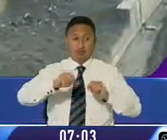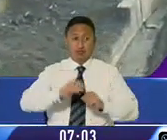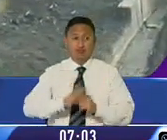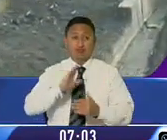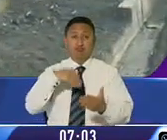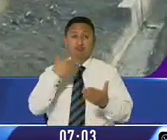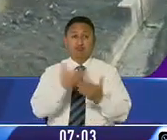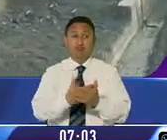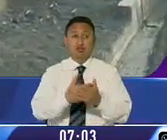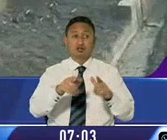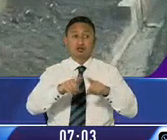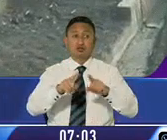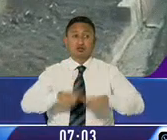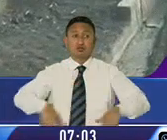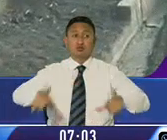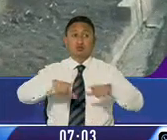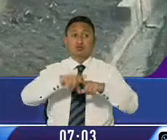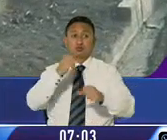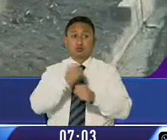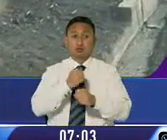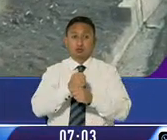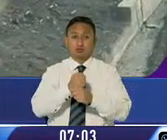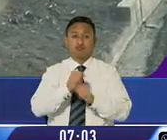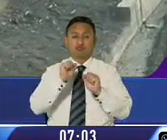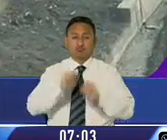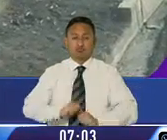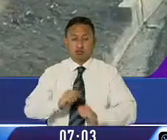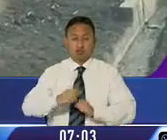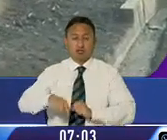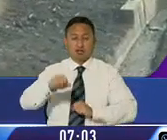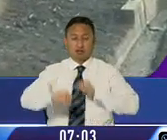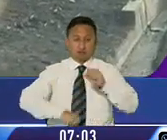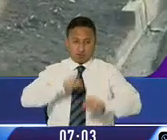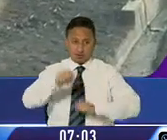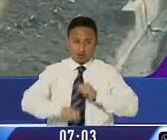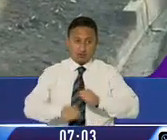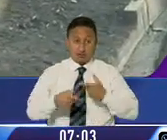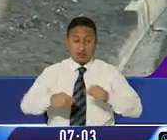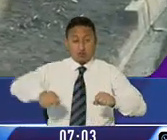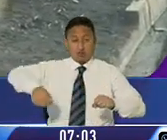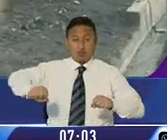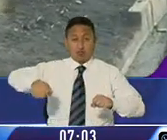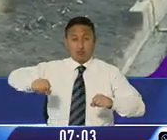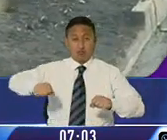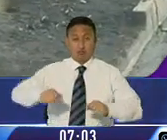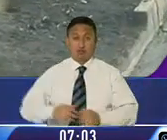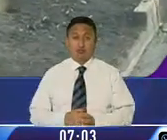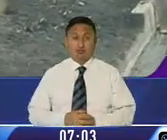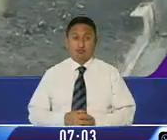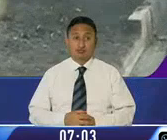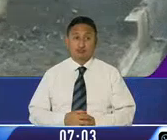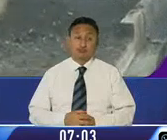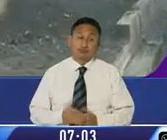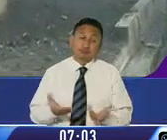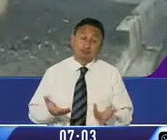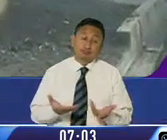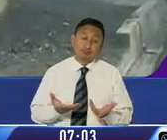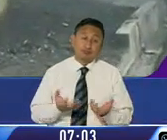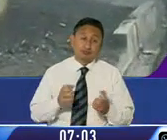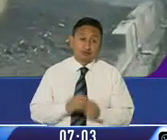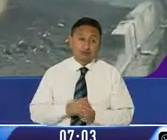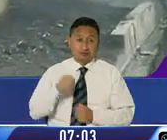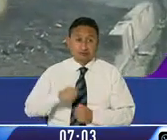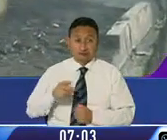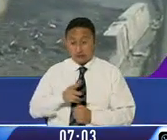a sus diferentes destinos y poder movilizarse en bicicletas, también en motocicletas, que intentan de alguna manera